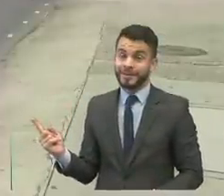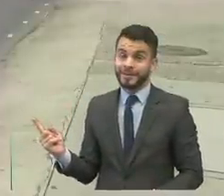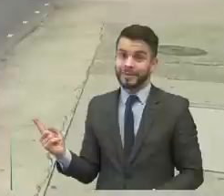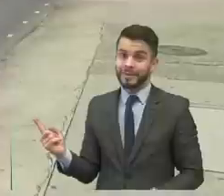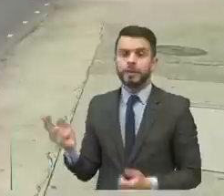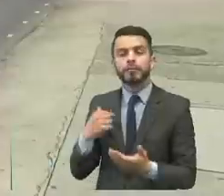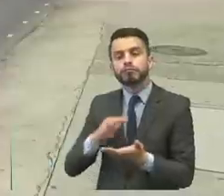¿Cuál es nuestra propuesta?